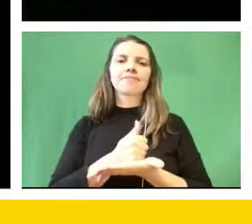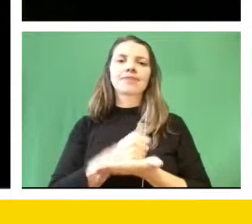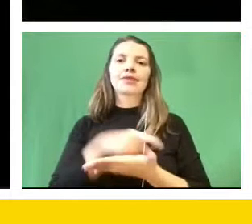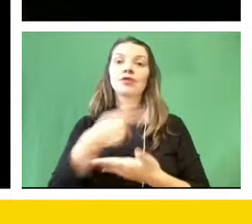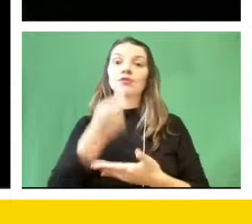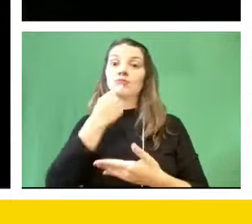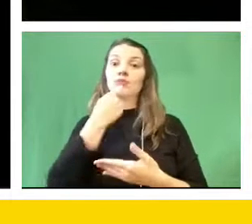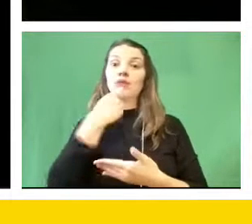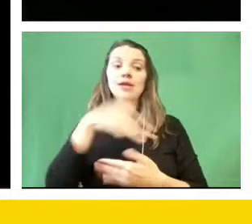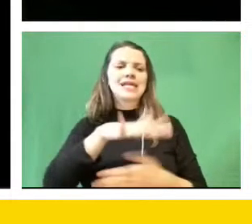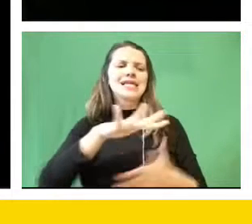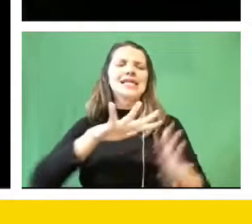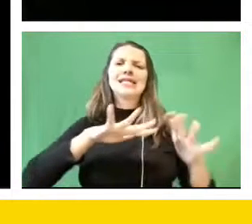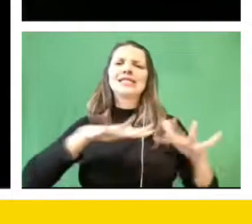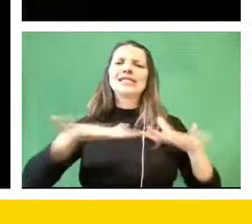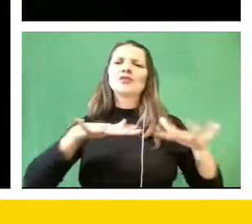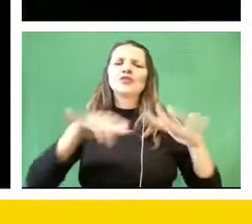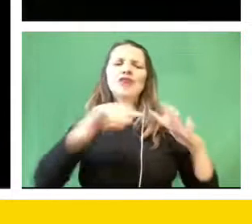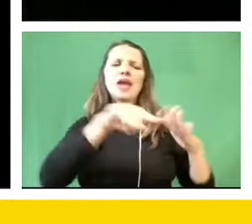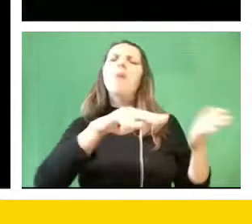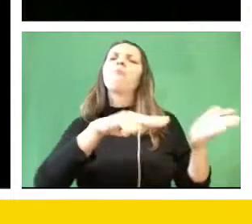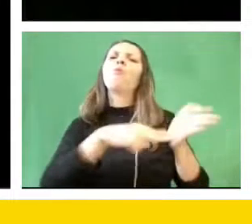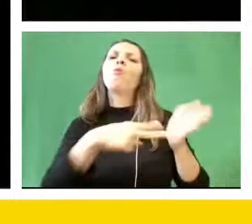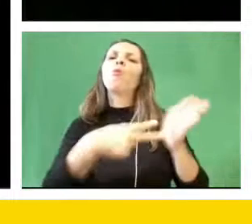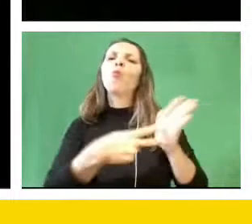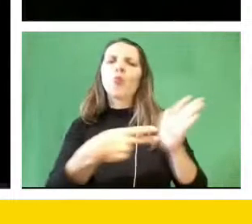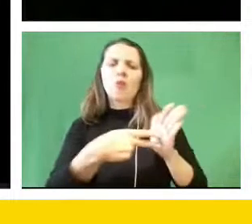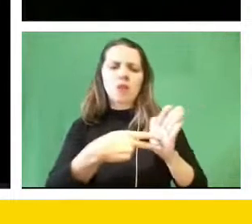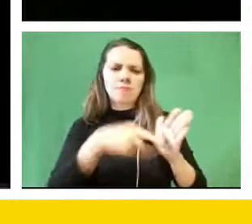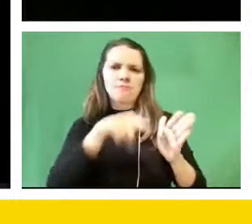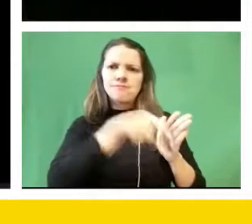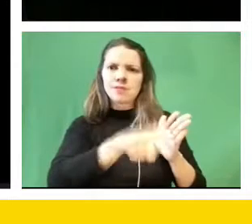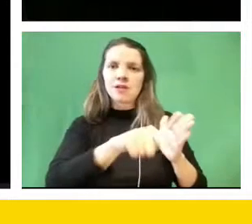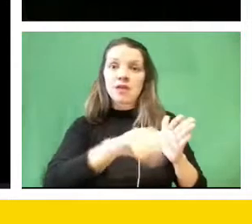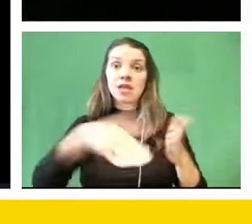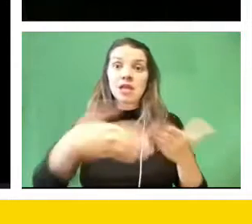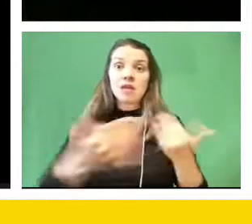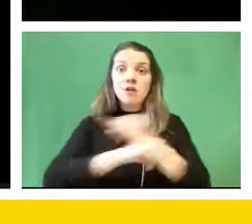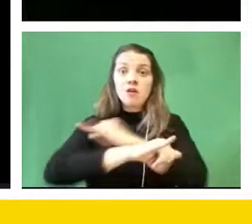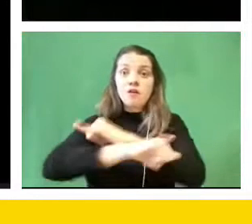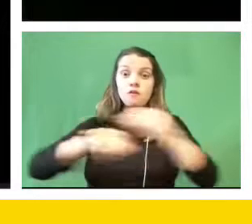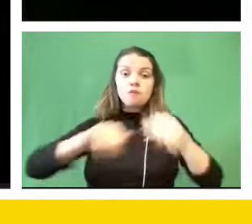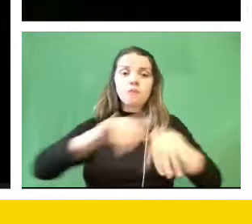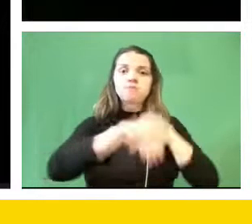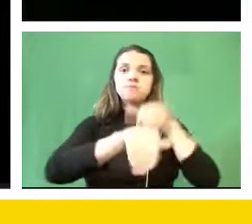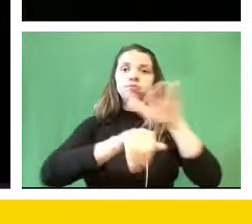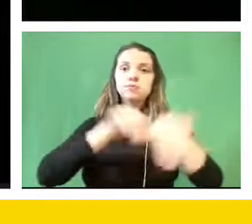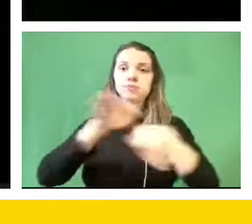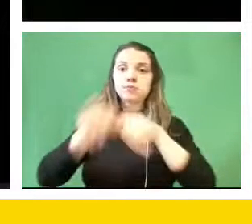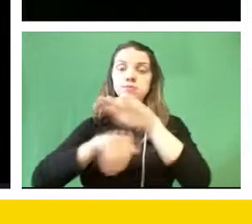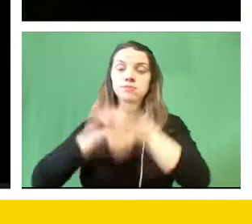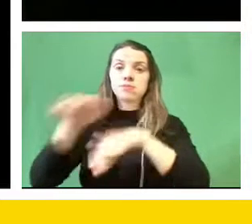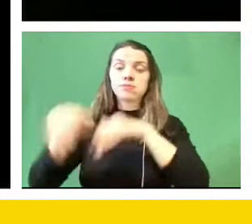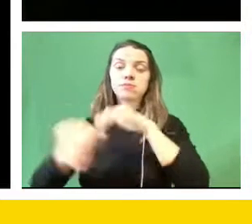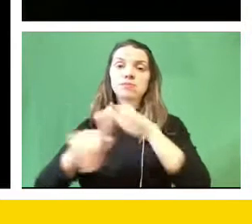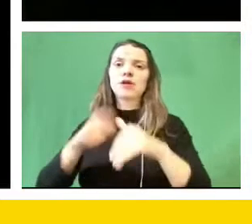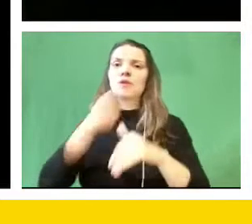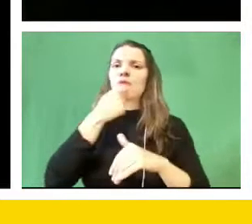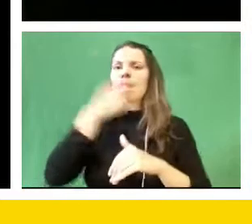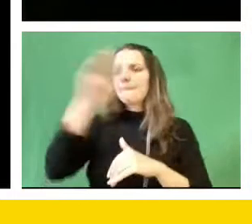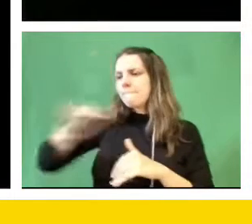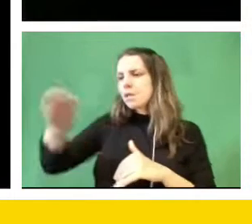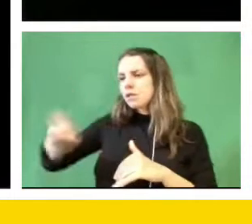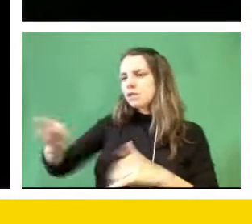se analizó la información recogida a través de instrumentos y testimonios de personas con y sin